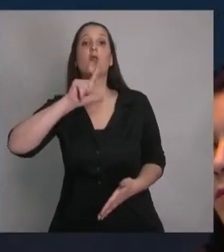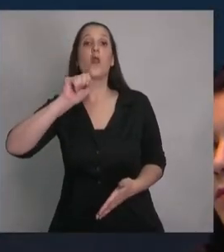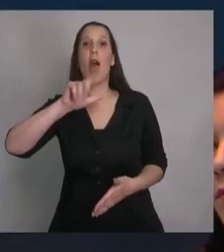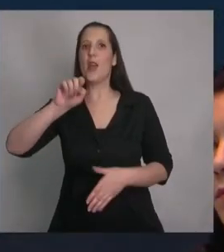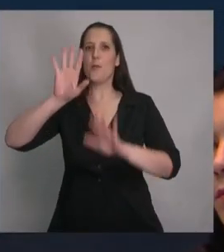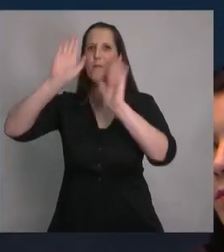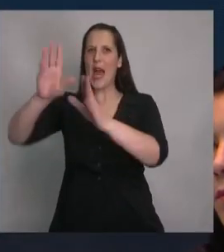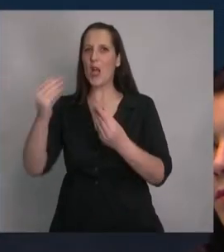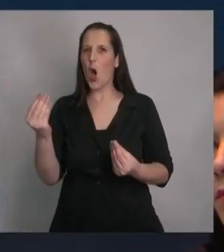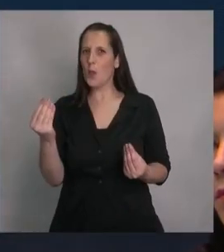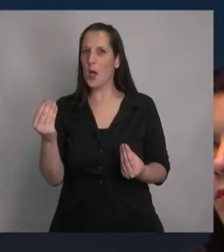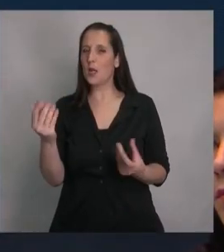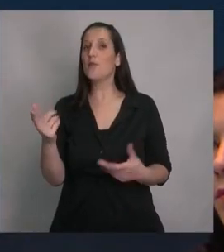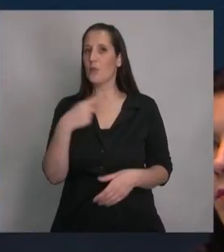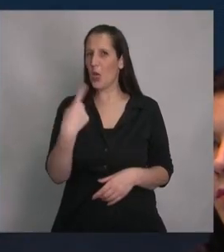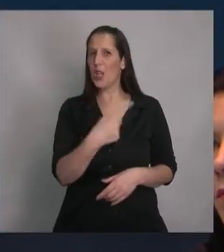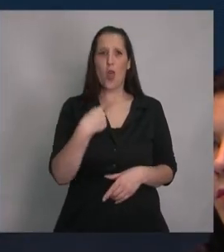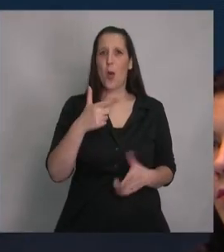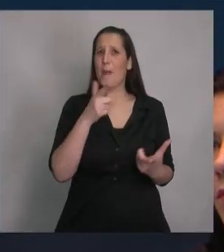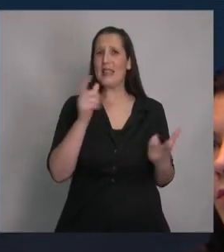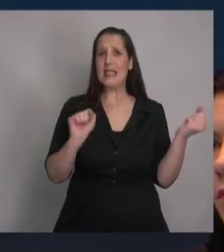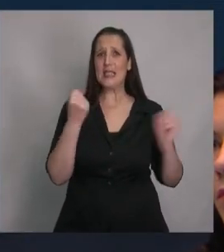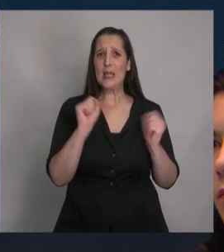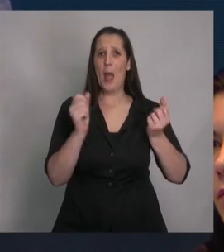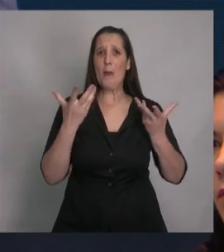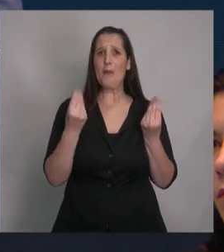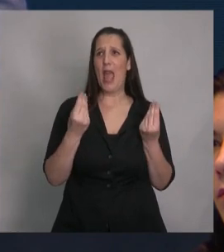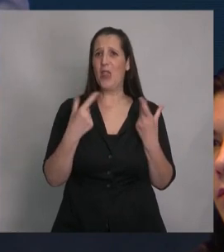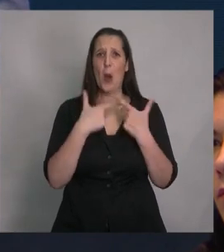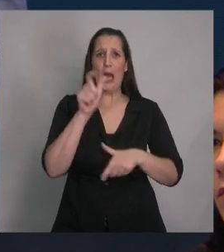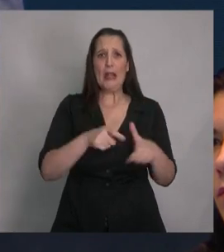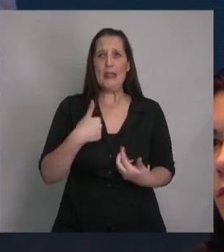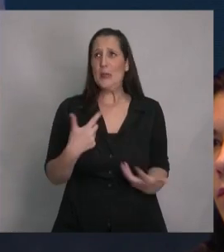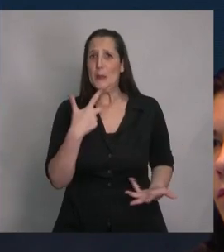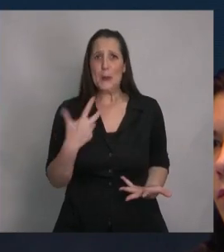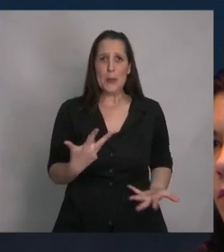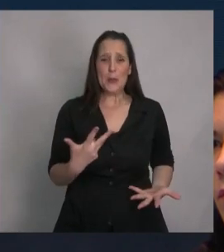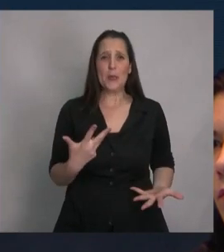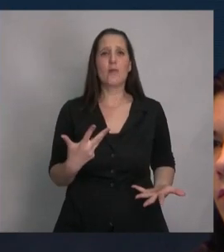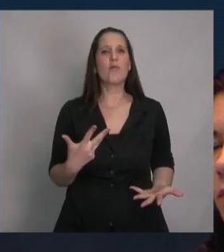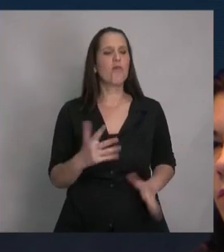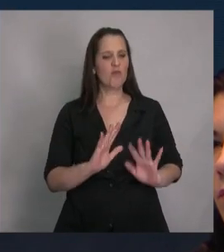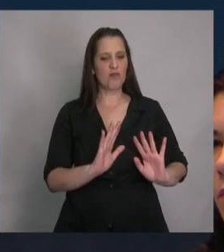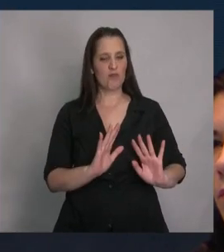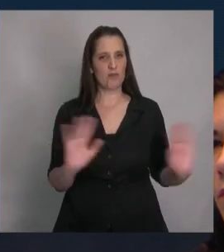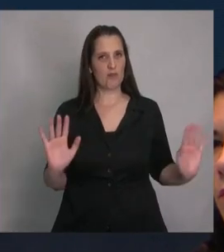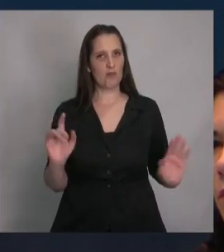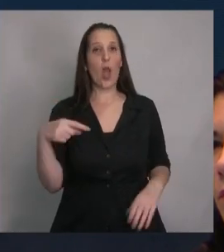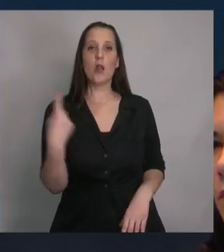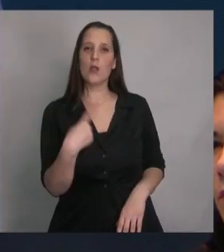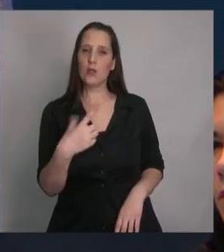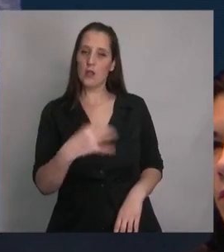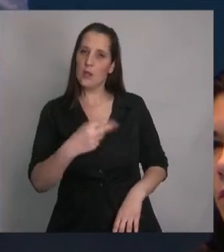neoliberalismo genera miedo, el neoliberalismo genera inseguridad en mucha gente, y nosotros tenemos la obligación de